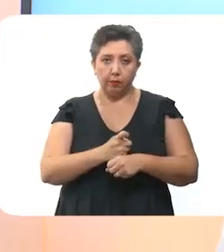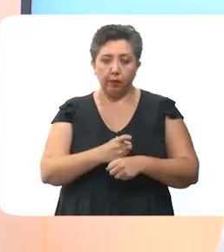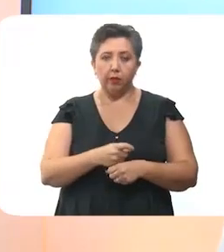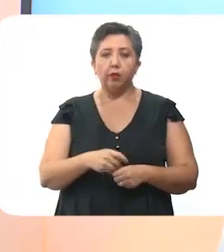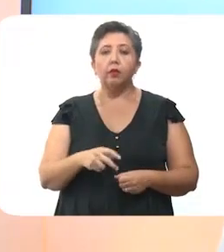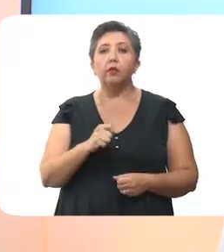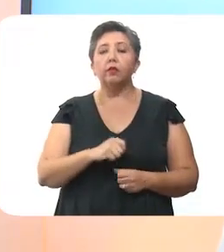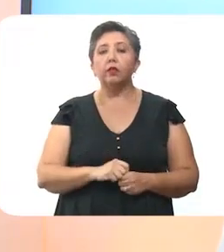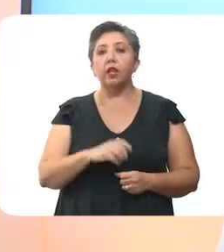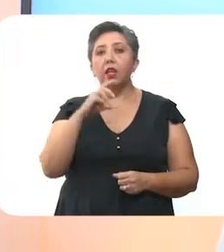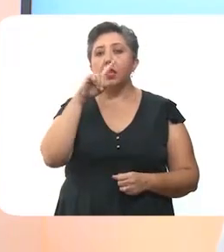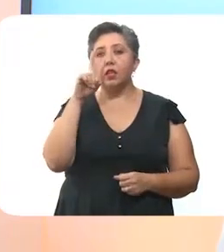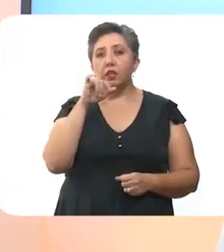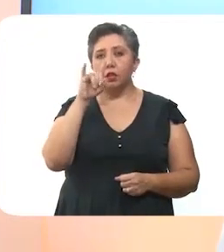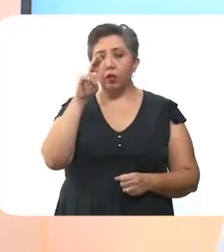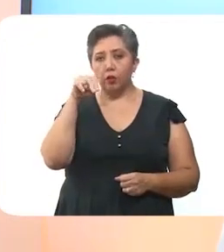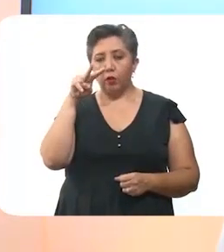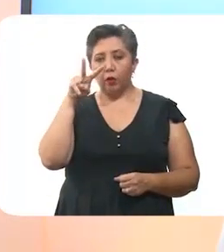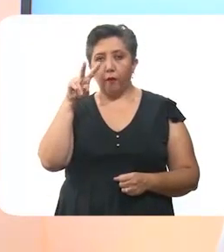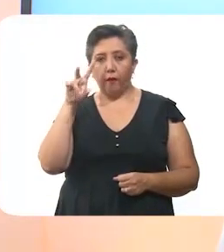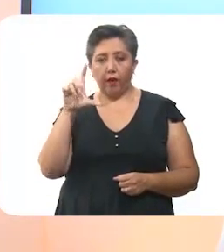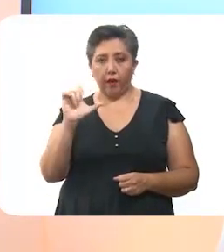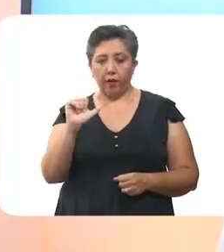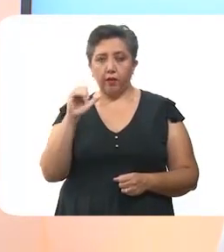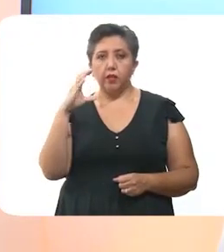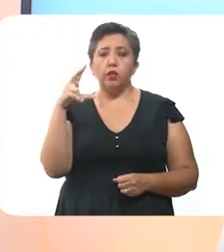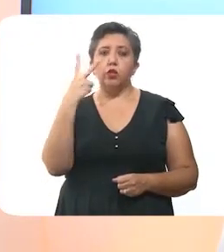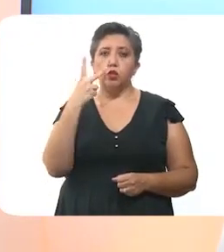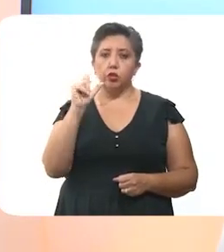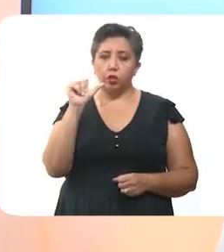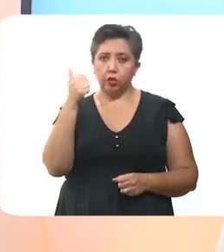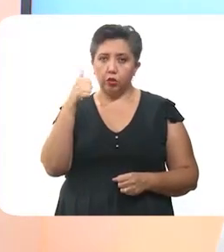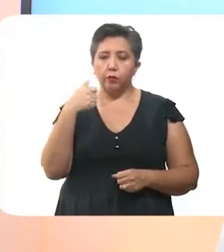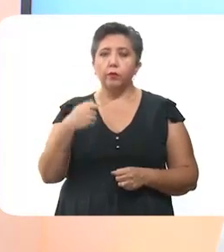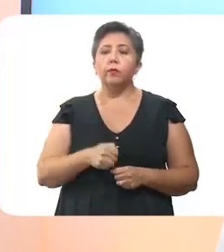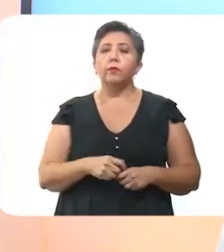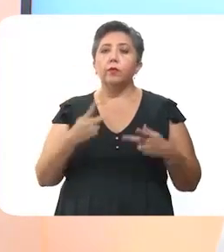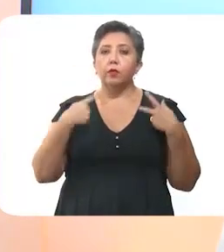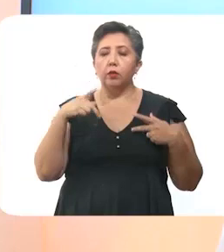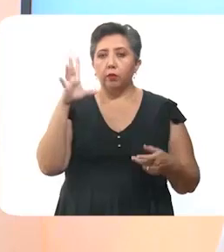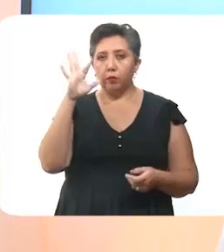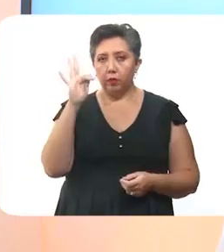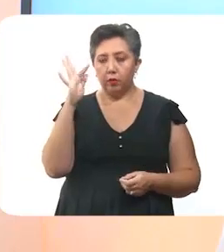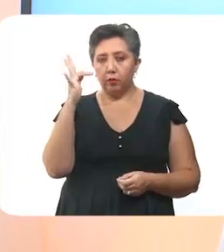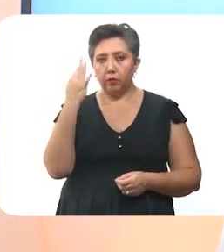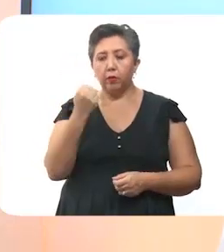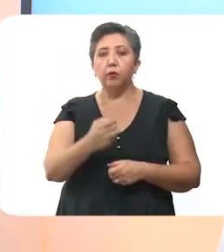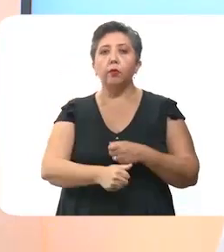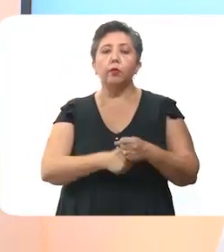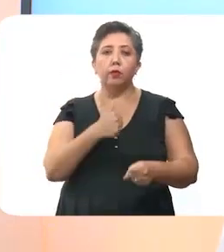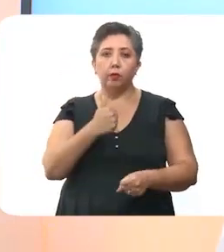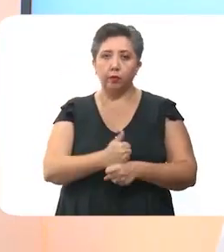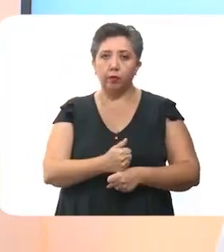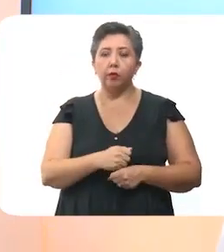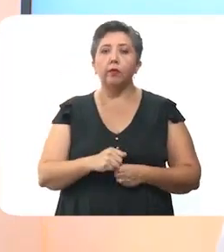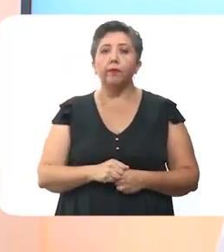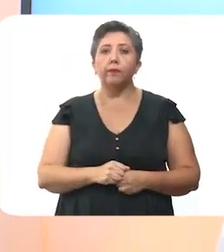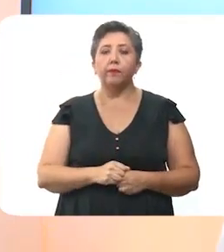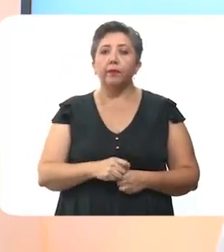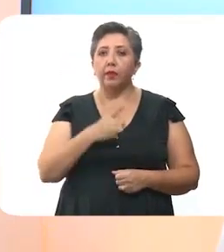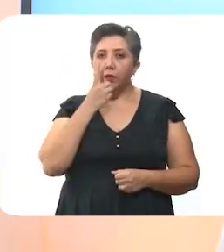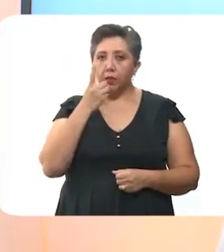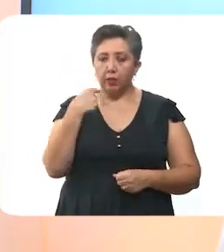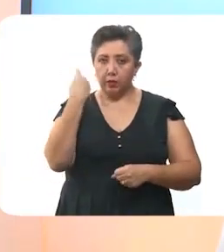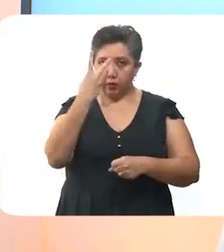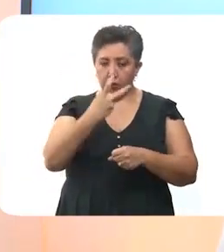dosis de la farmacéutica Sinovac. Además, el 2 de agosto se vacunará a la población de 40 a 49 años correspondiente